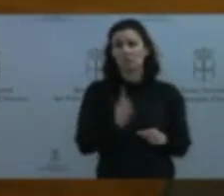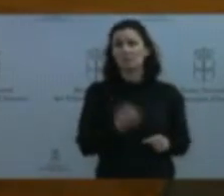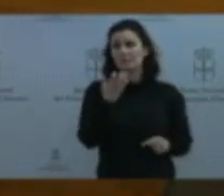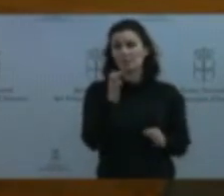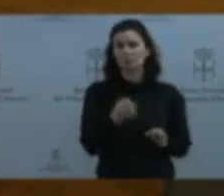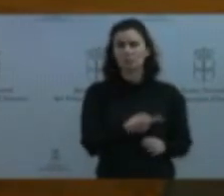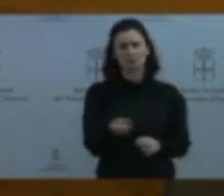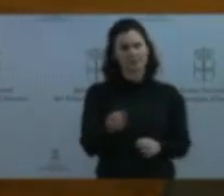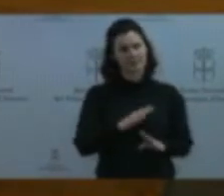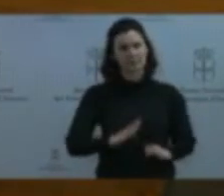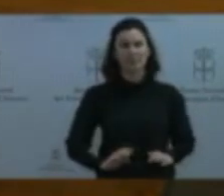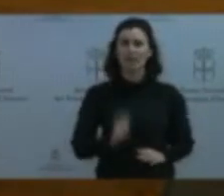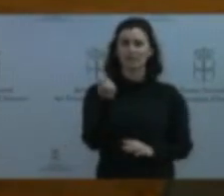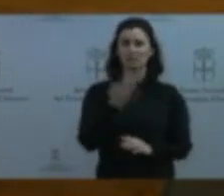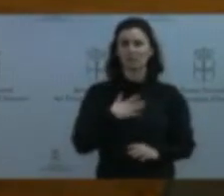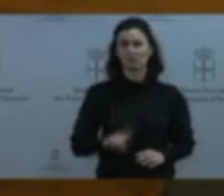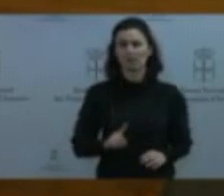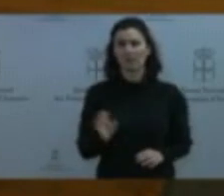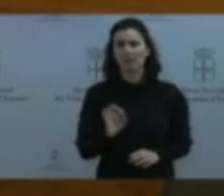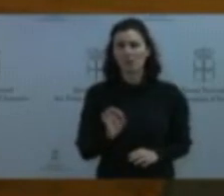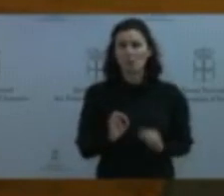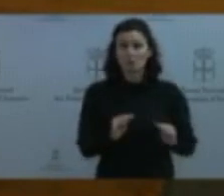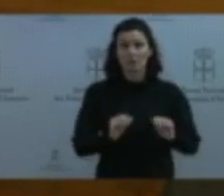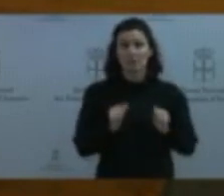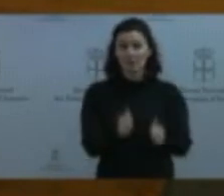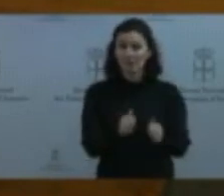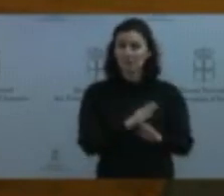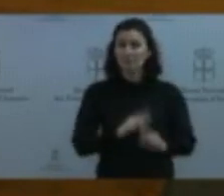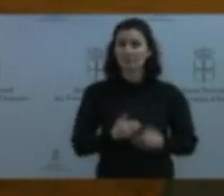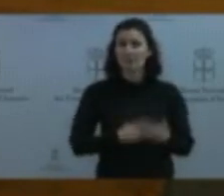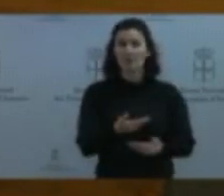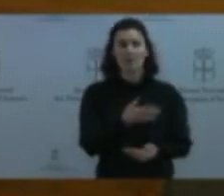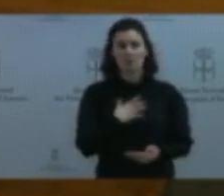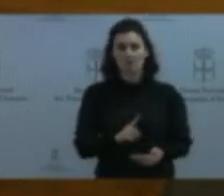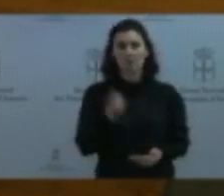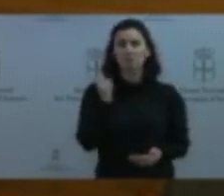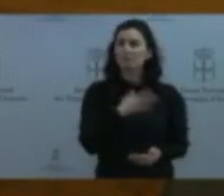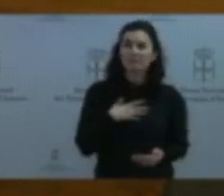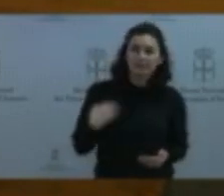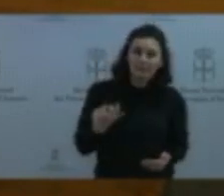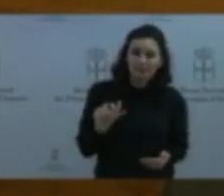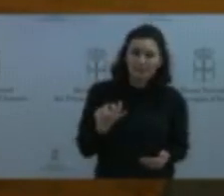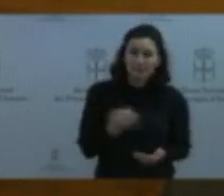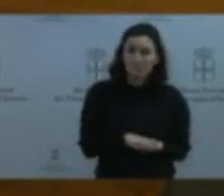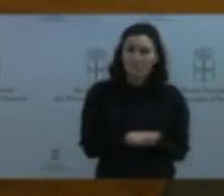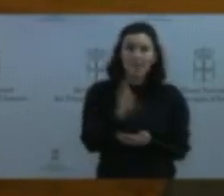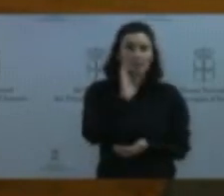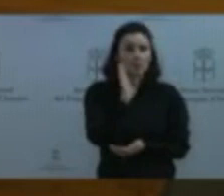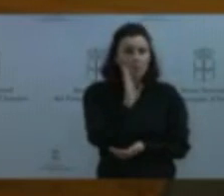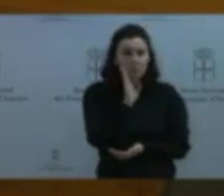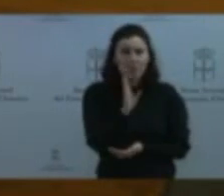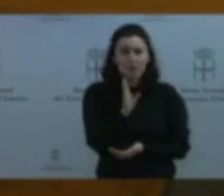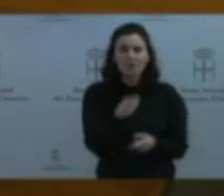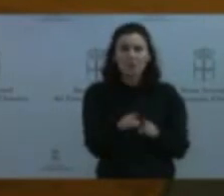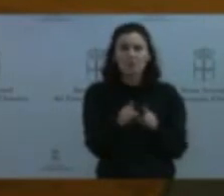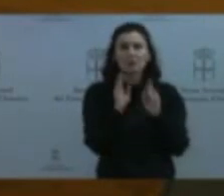o que esas iniciativas siguieran adelante. Lo único que querían era hablar de corrupción y embarrar siempre el campo. Por eso le podría hablar de